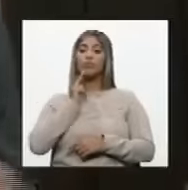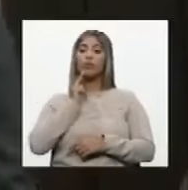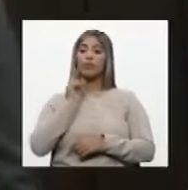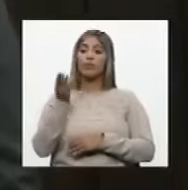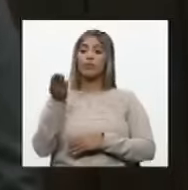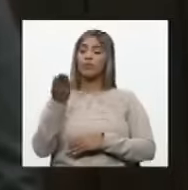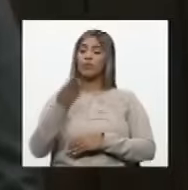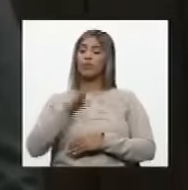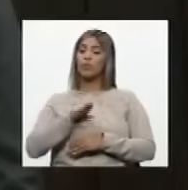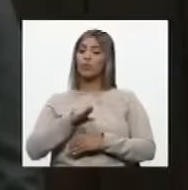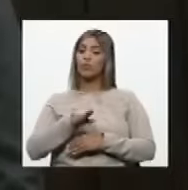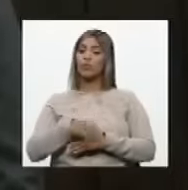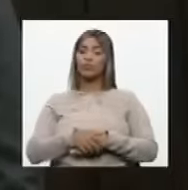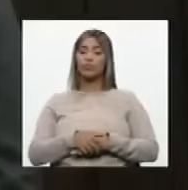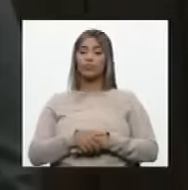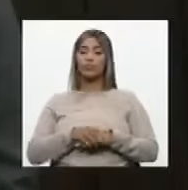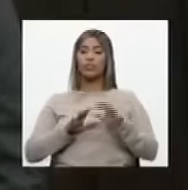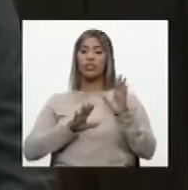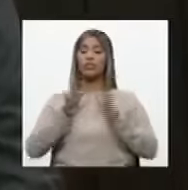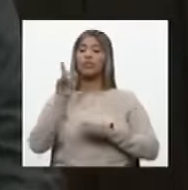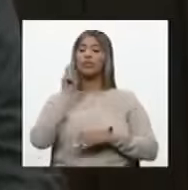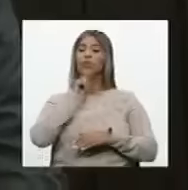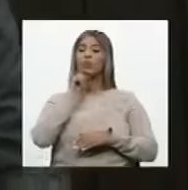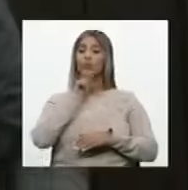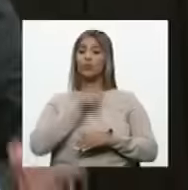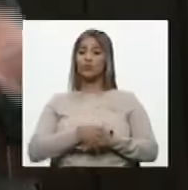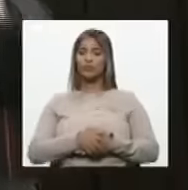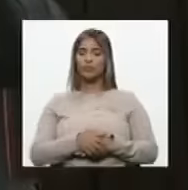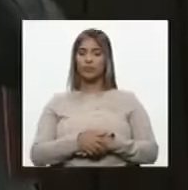falleció el 15 de